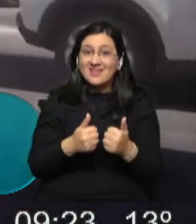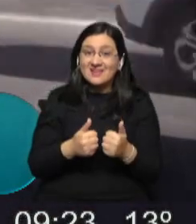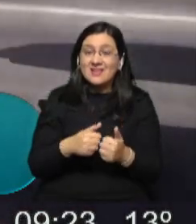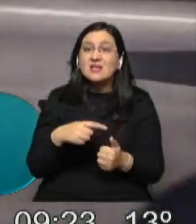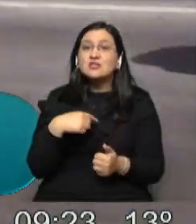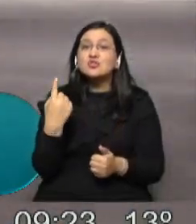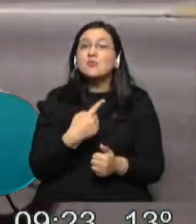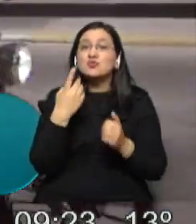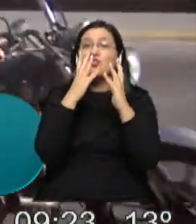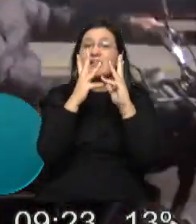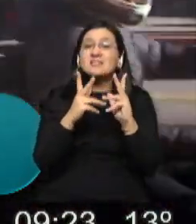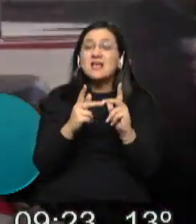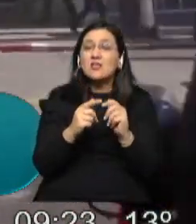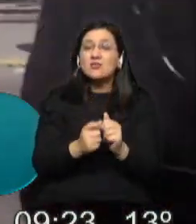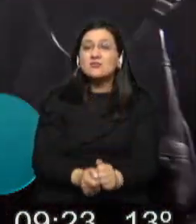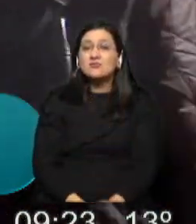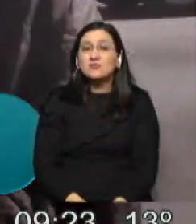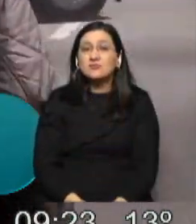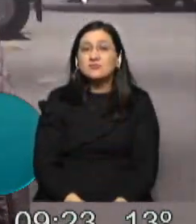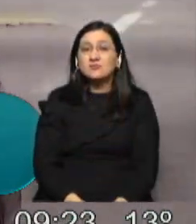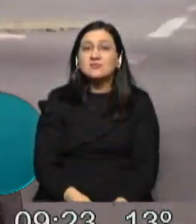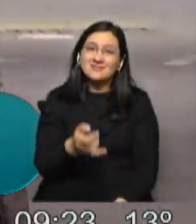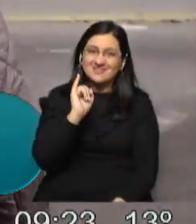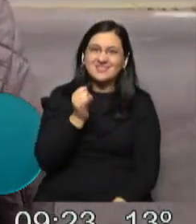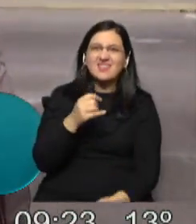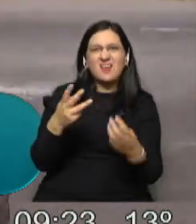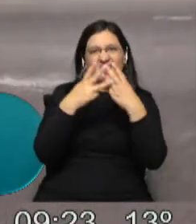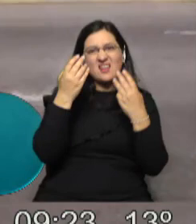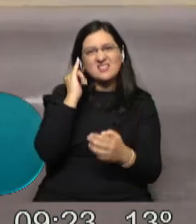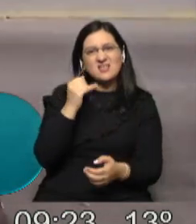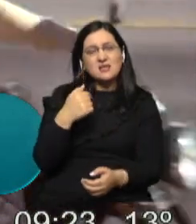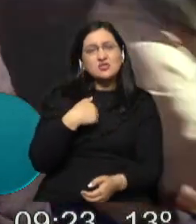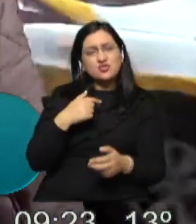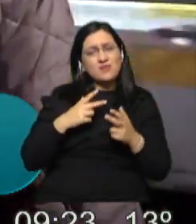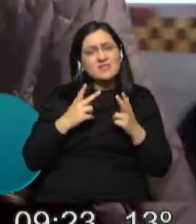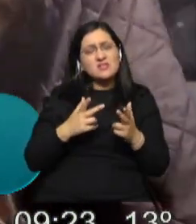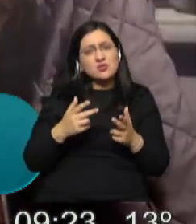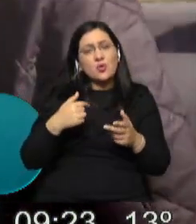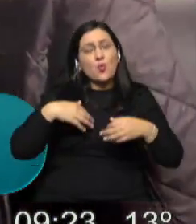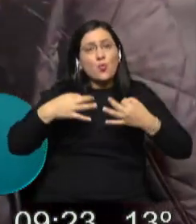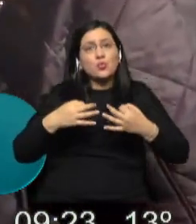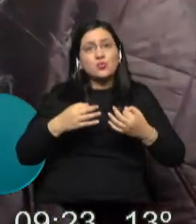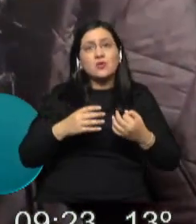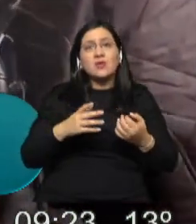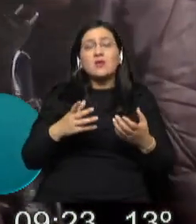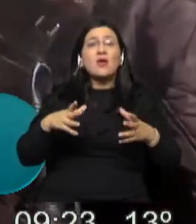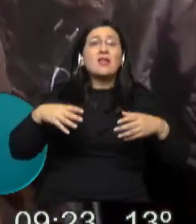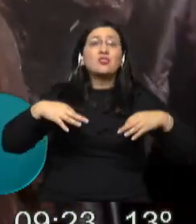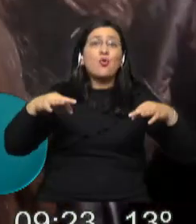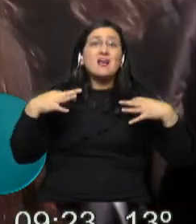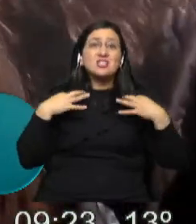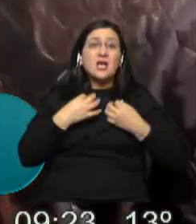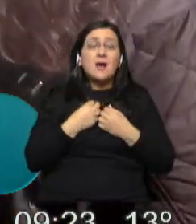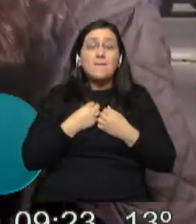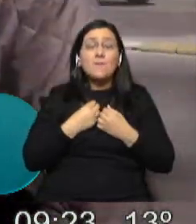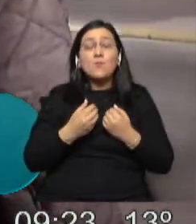¿Somos organizados los uruguayos y las uruguayas o no? Sí, en general sí. Porque yo estaba diciendo que justo salí de casa y dejé la toalla mojada arriba de la cama. ¿Vio